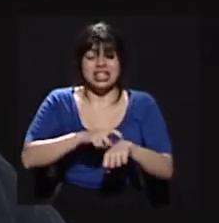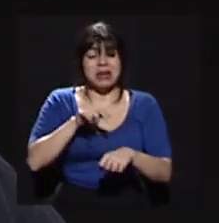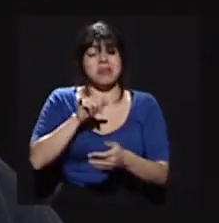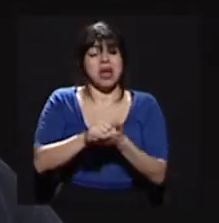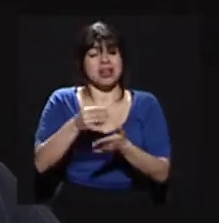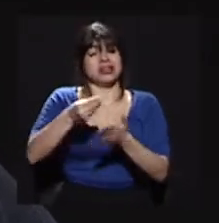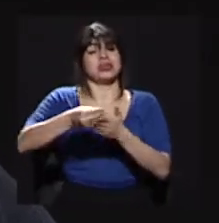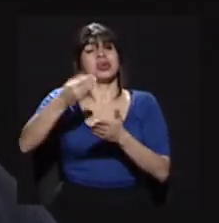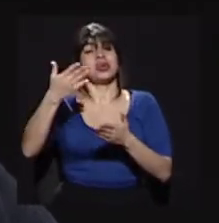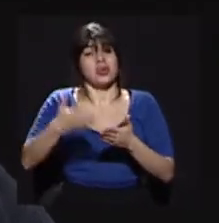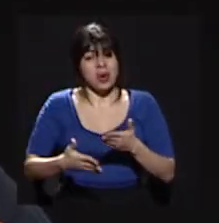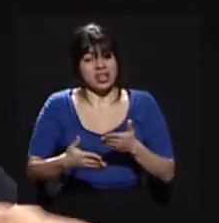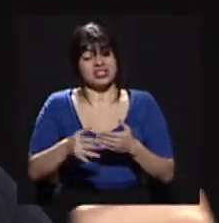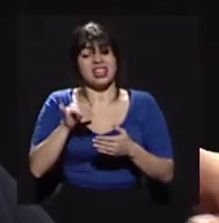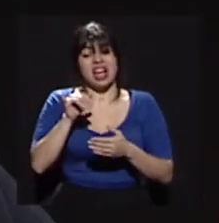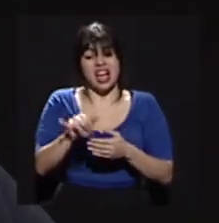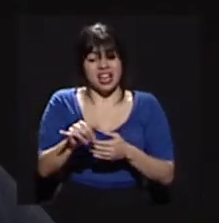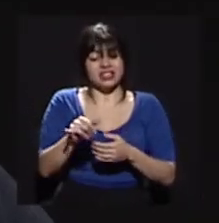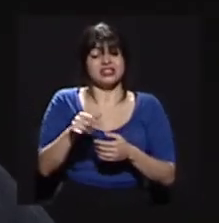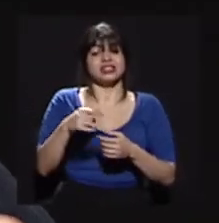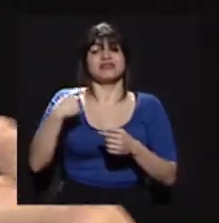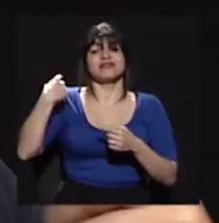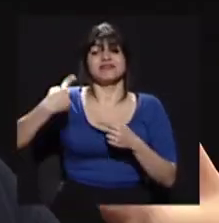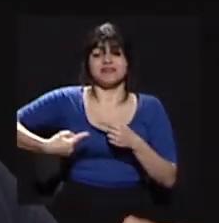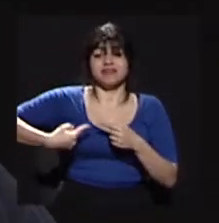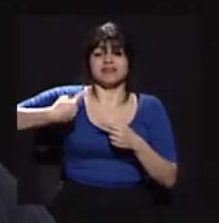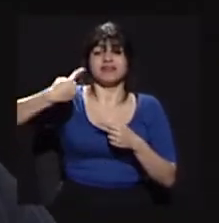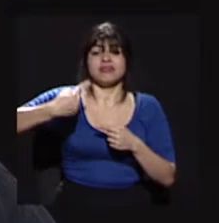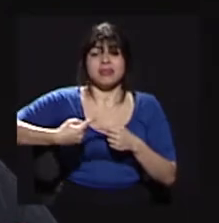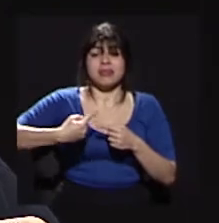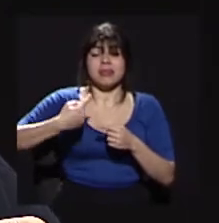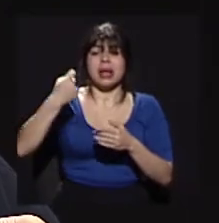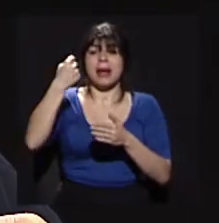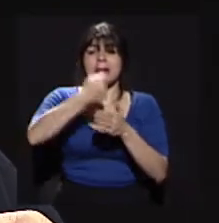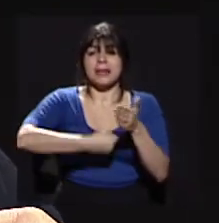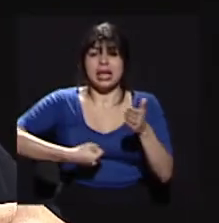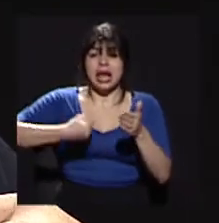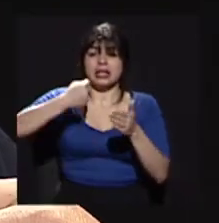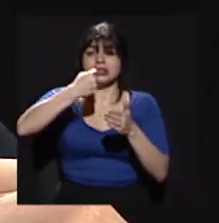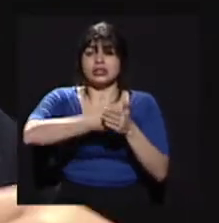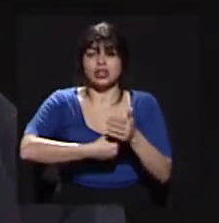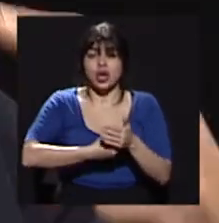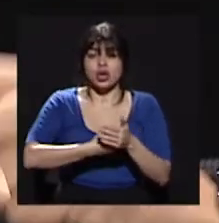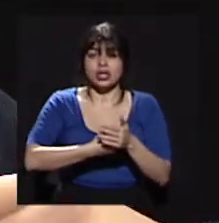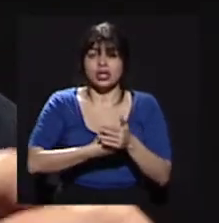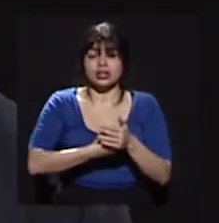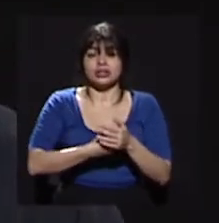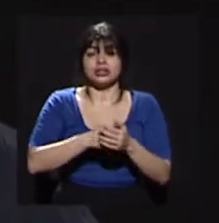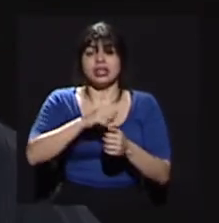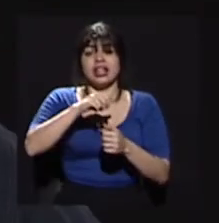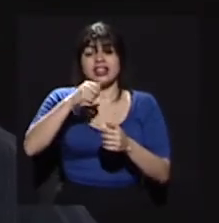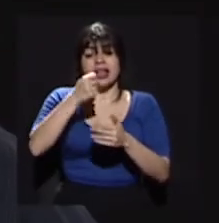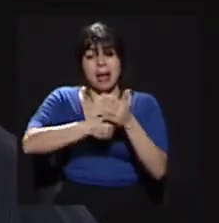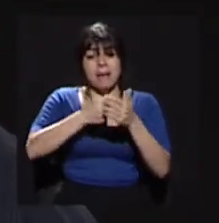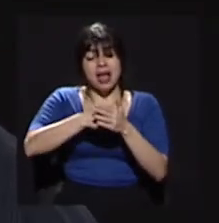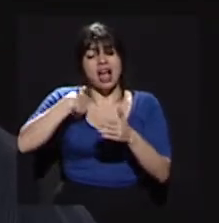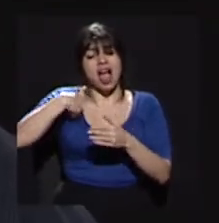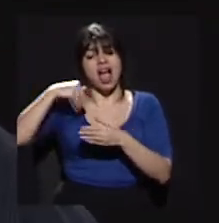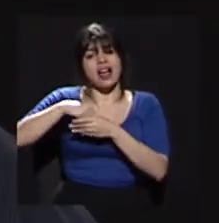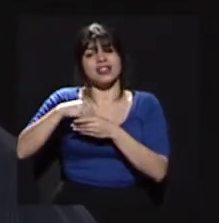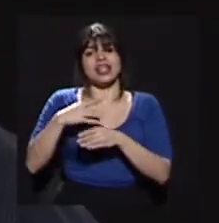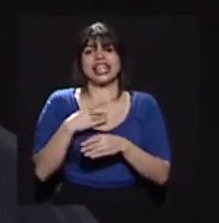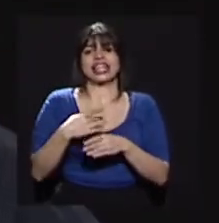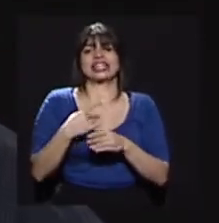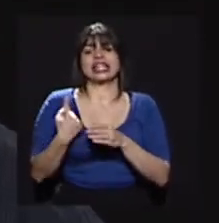estás recurrentes apelaciones que expresan detrás de ellas conflictos de intereses